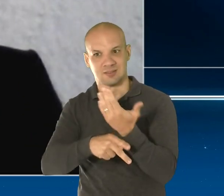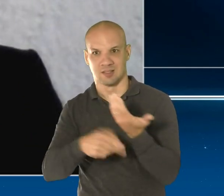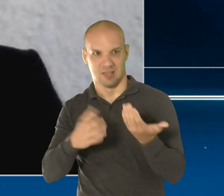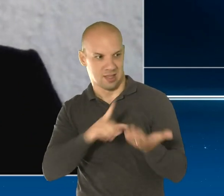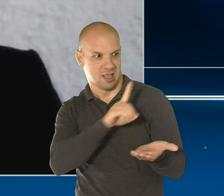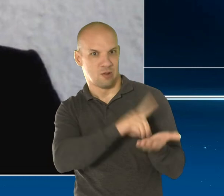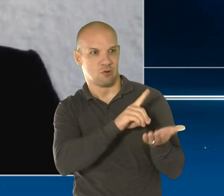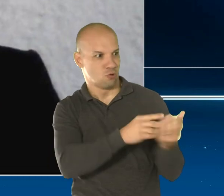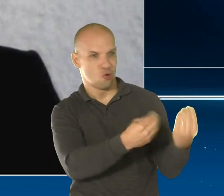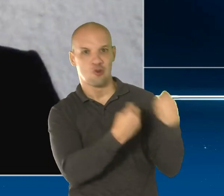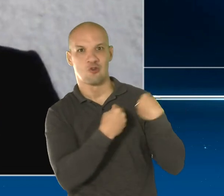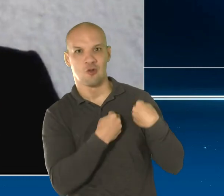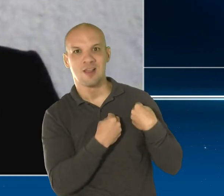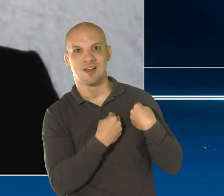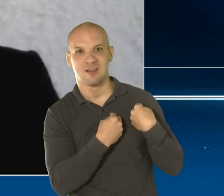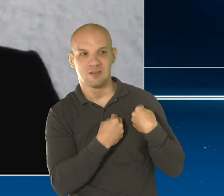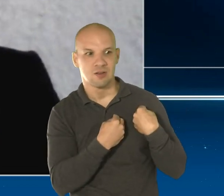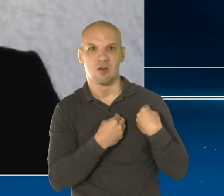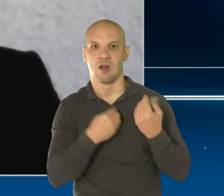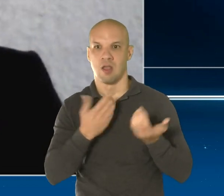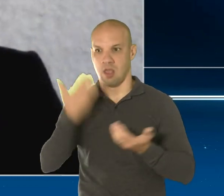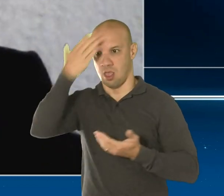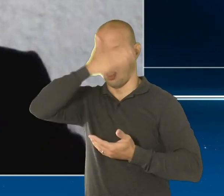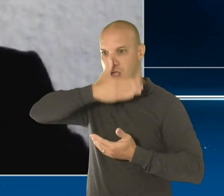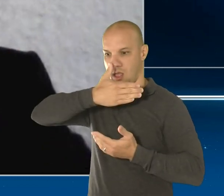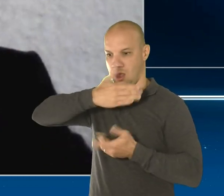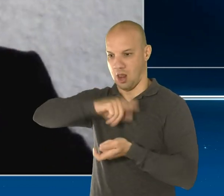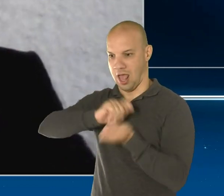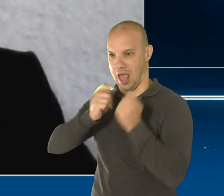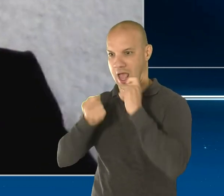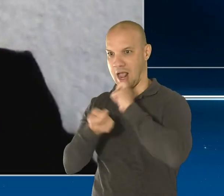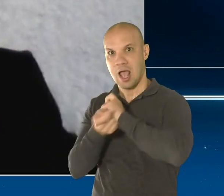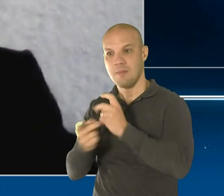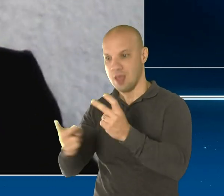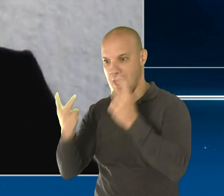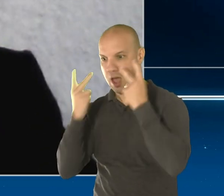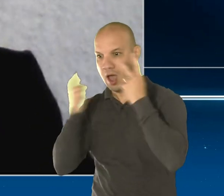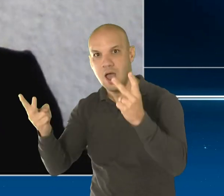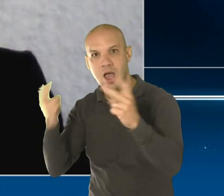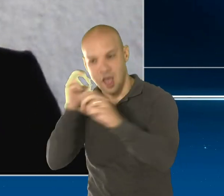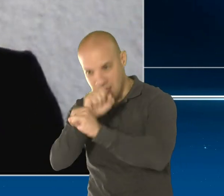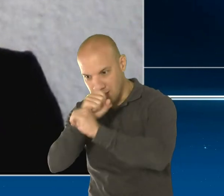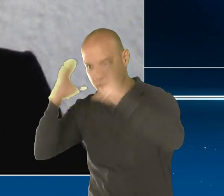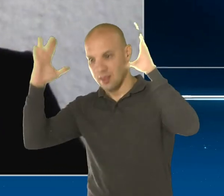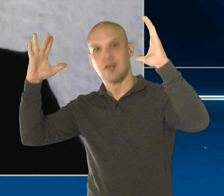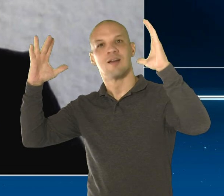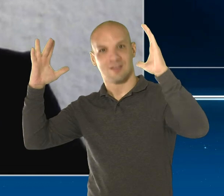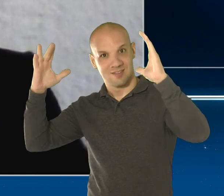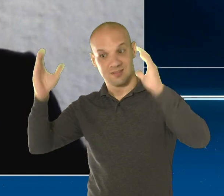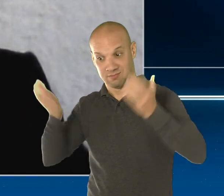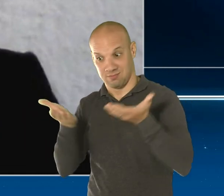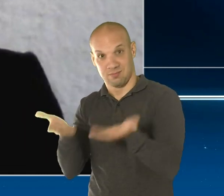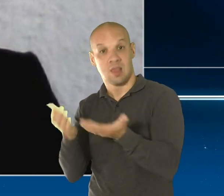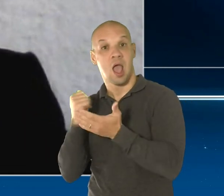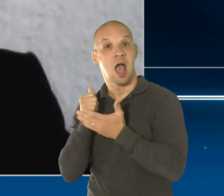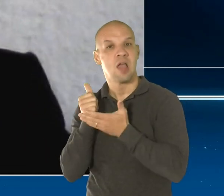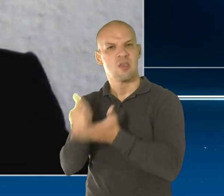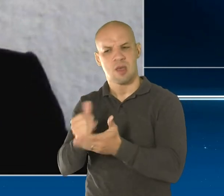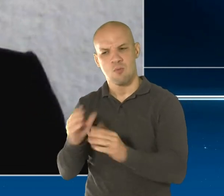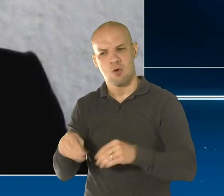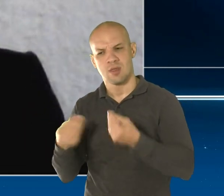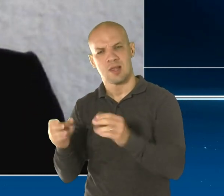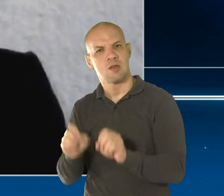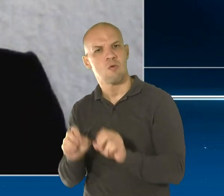doctor, los vuelve visibles y bueno, ayudamos a ellos a darles algunas